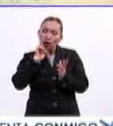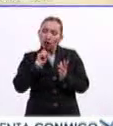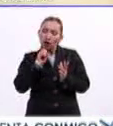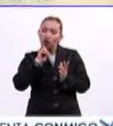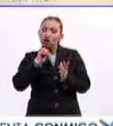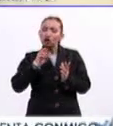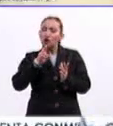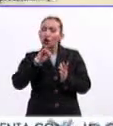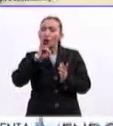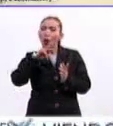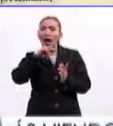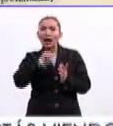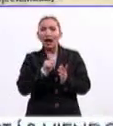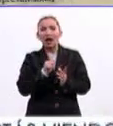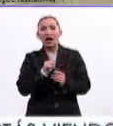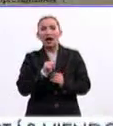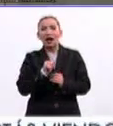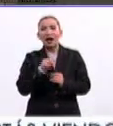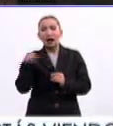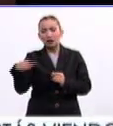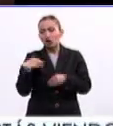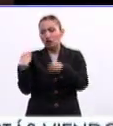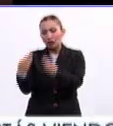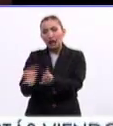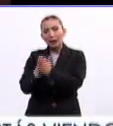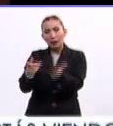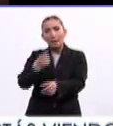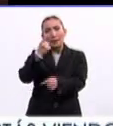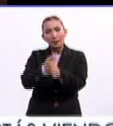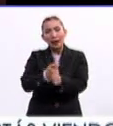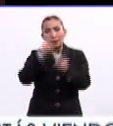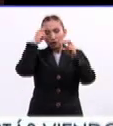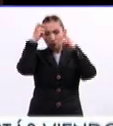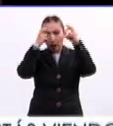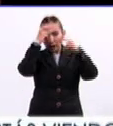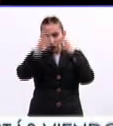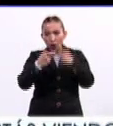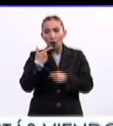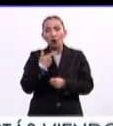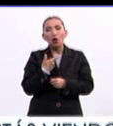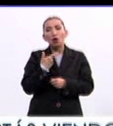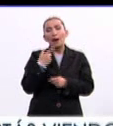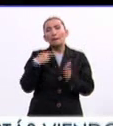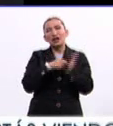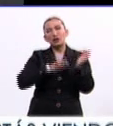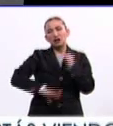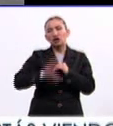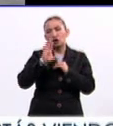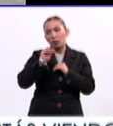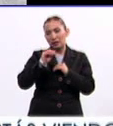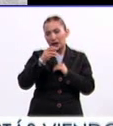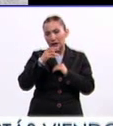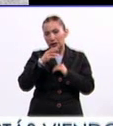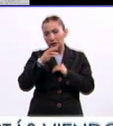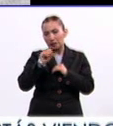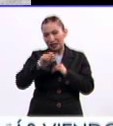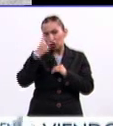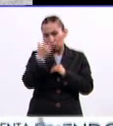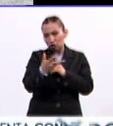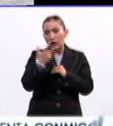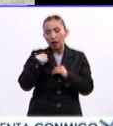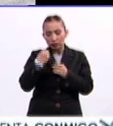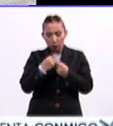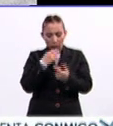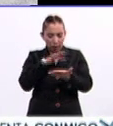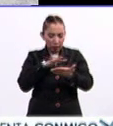dan ediciones de El Primero Sueño, que hace Abreu Gómez en el año de 1928. Que lo impacta mucho, ¿no? Impactadísimo,